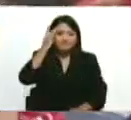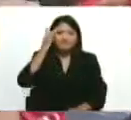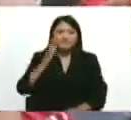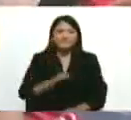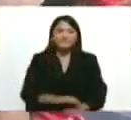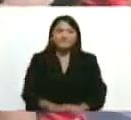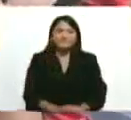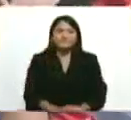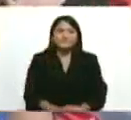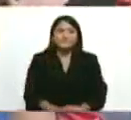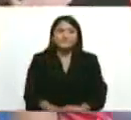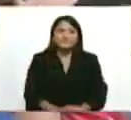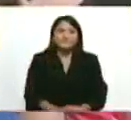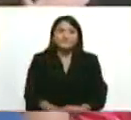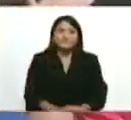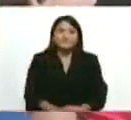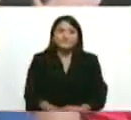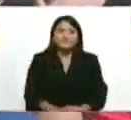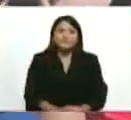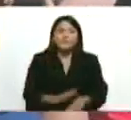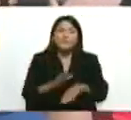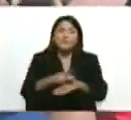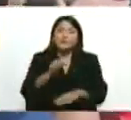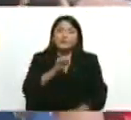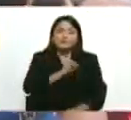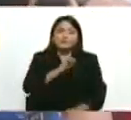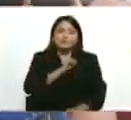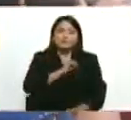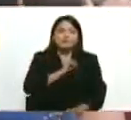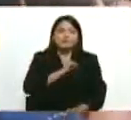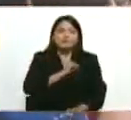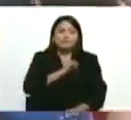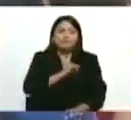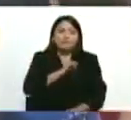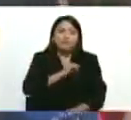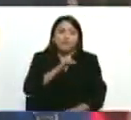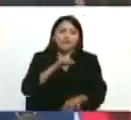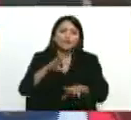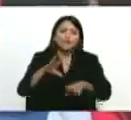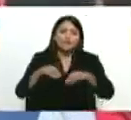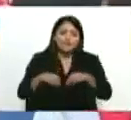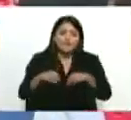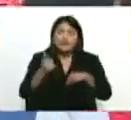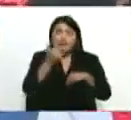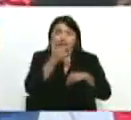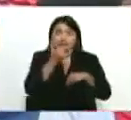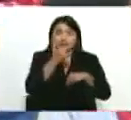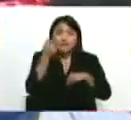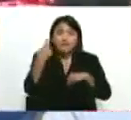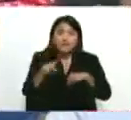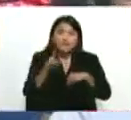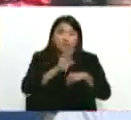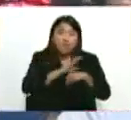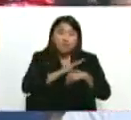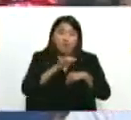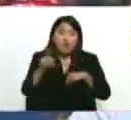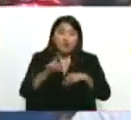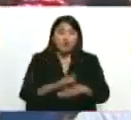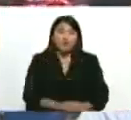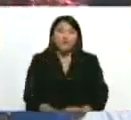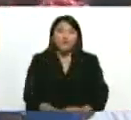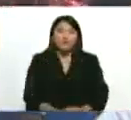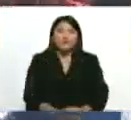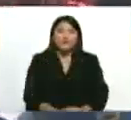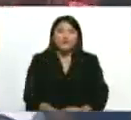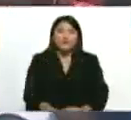cobardes. Porque son cobardes, no asumen las consecuencias de lo que hacen. Ahora la justicia, como